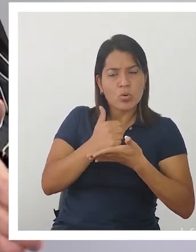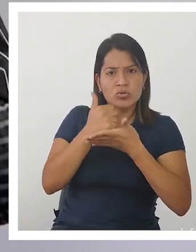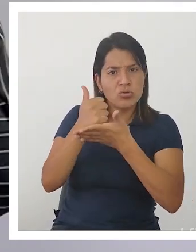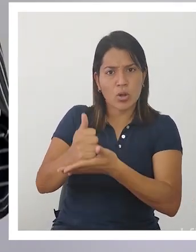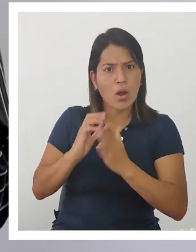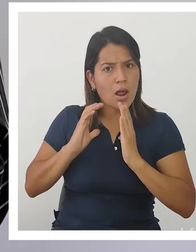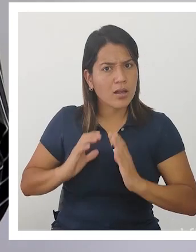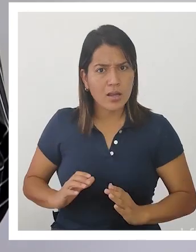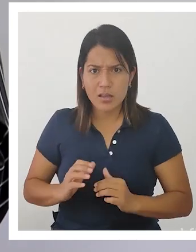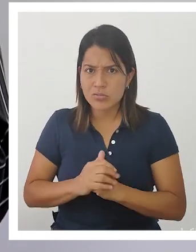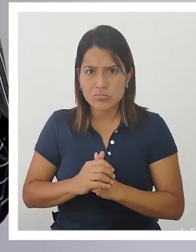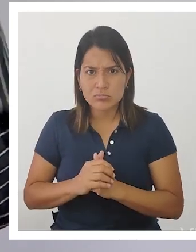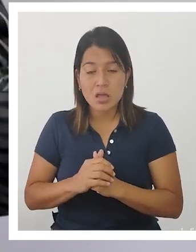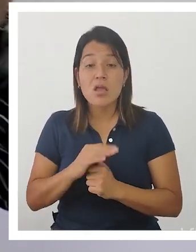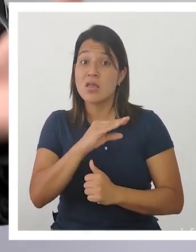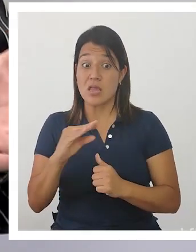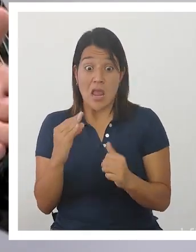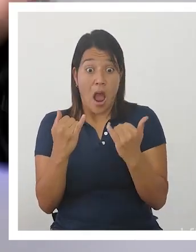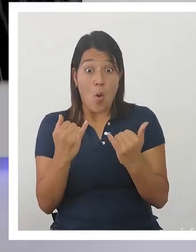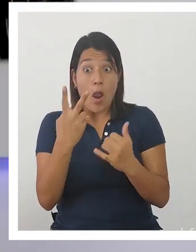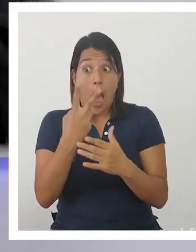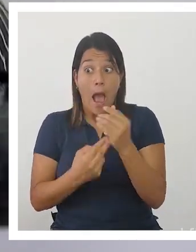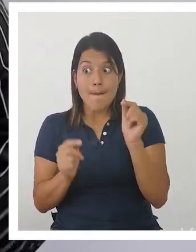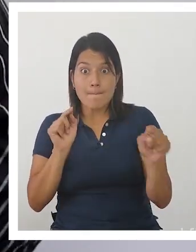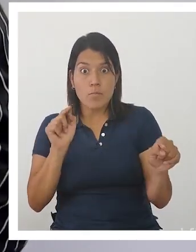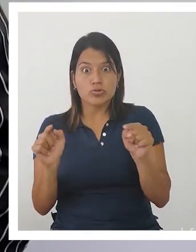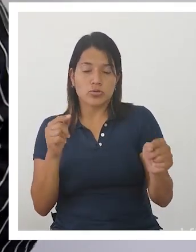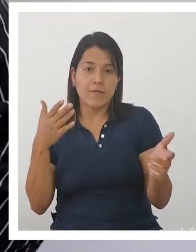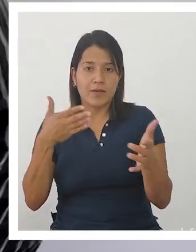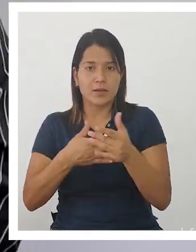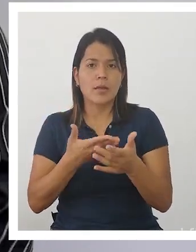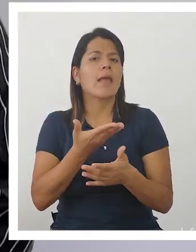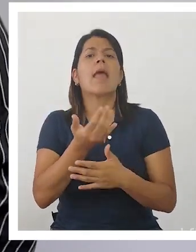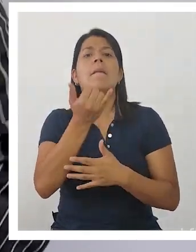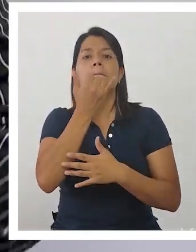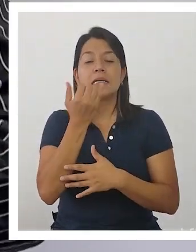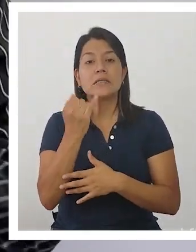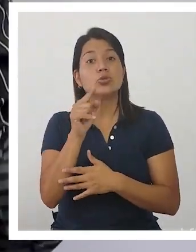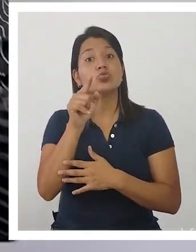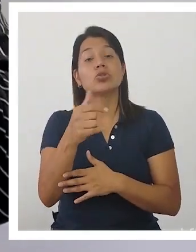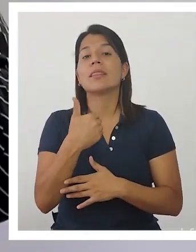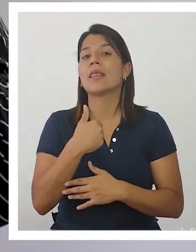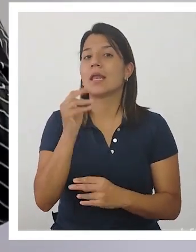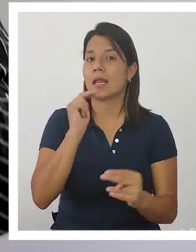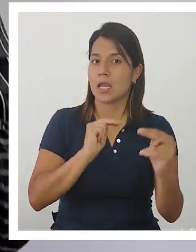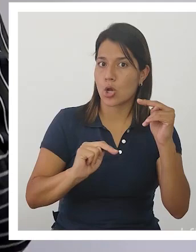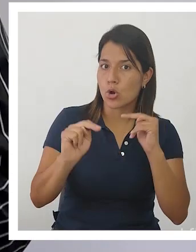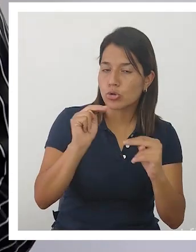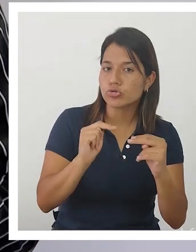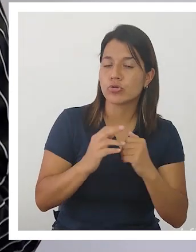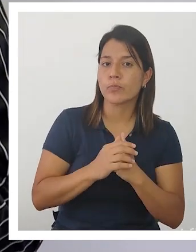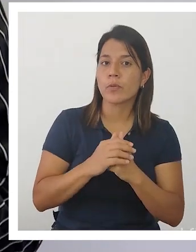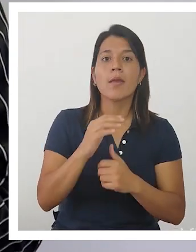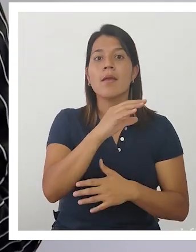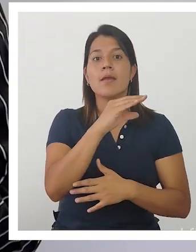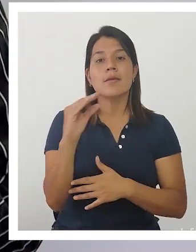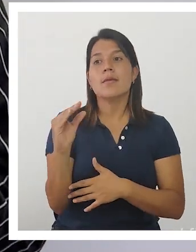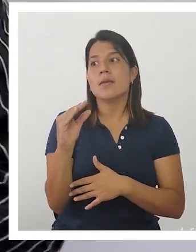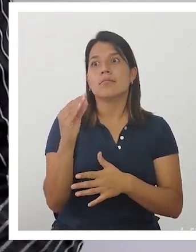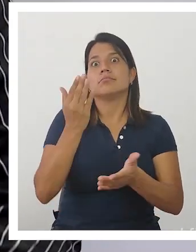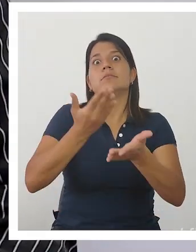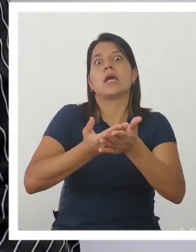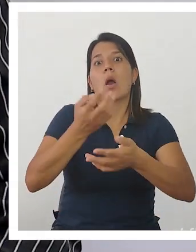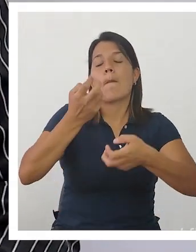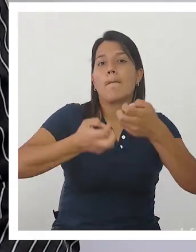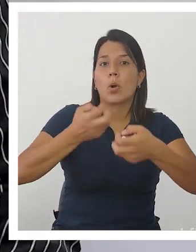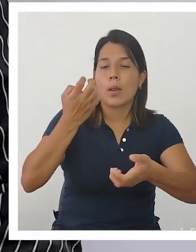los dos están sufriendo. ¿Qué pasa? Si vos tenés un negocio, Eric, ¿ok? Y caes en una crisis,